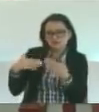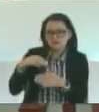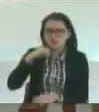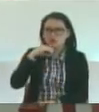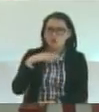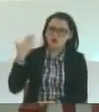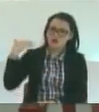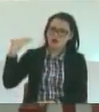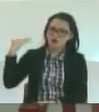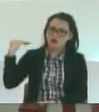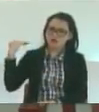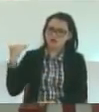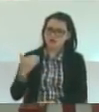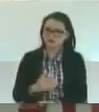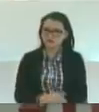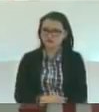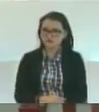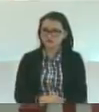décadas,